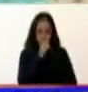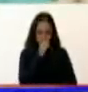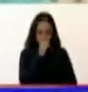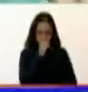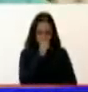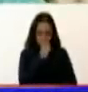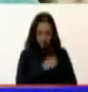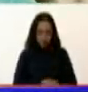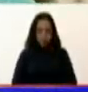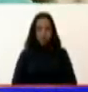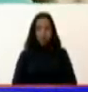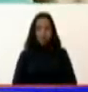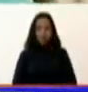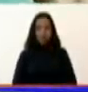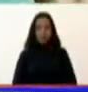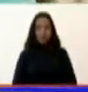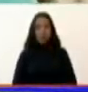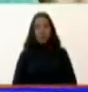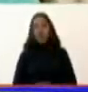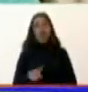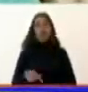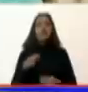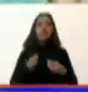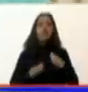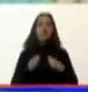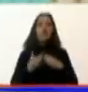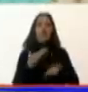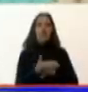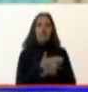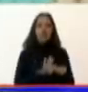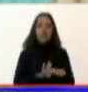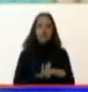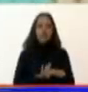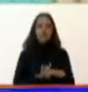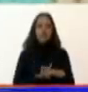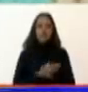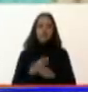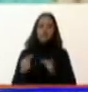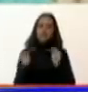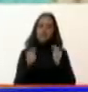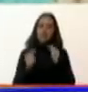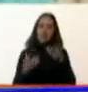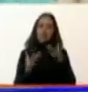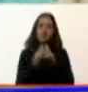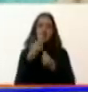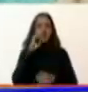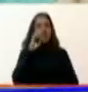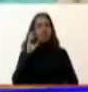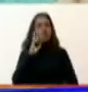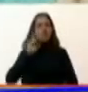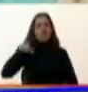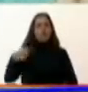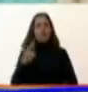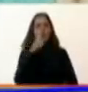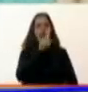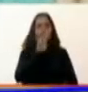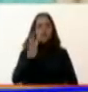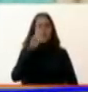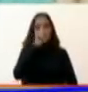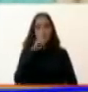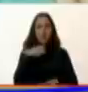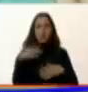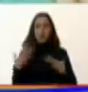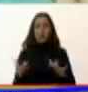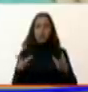nuevos medios. Una cosa que me preocupa, yo hablaba con Evo, es que bueno, después de 14 años de gobierno, ¿cuáles son los